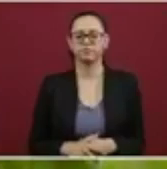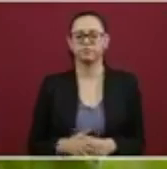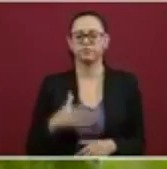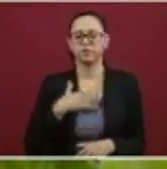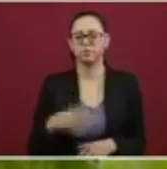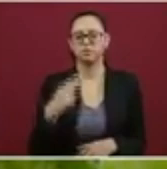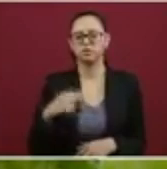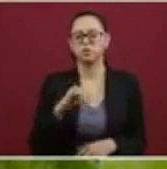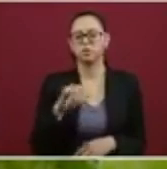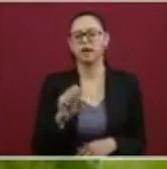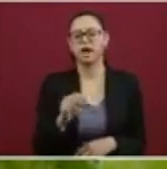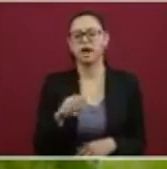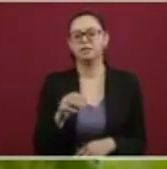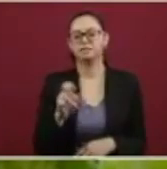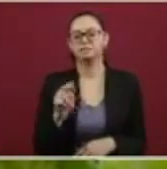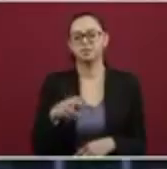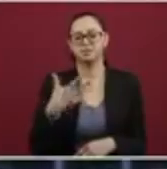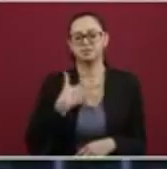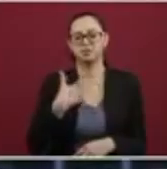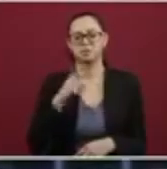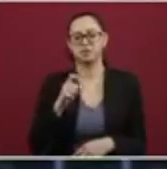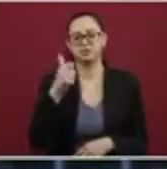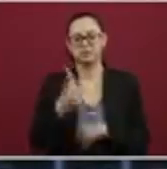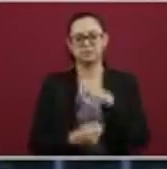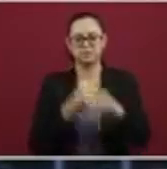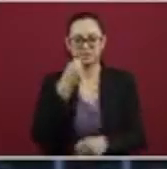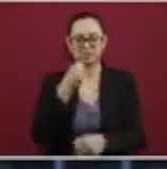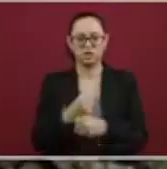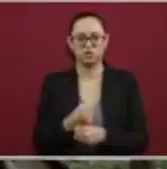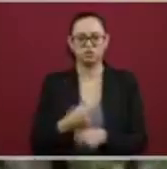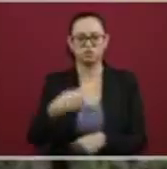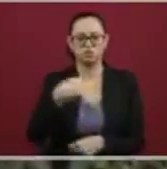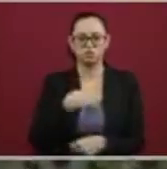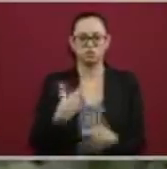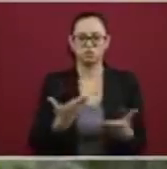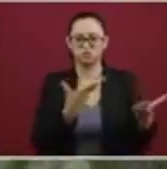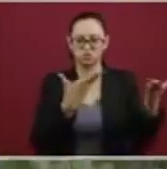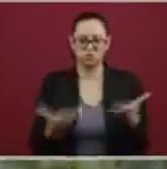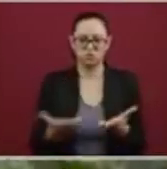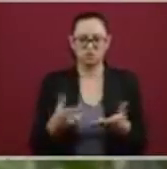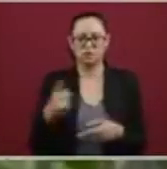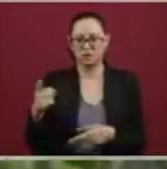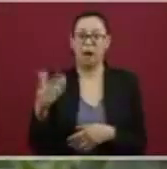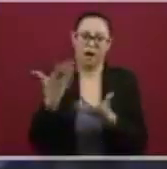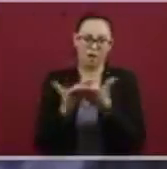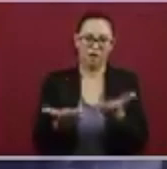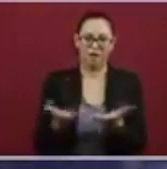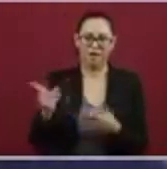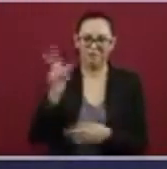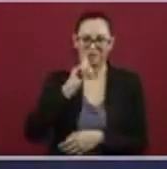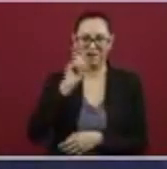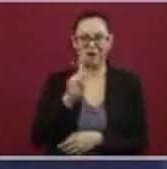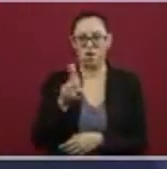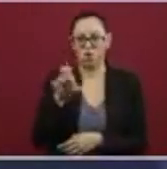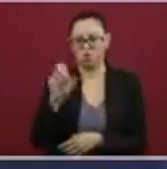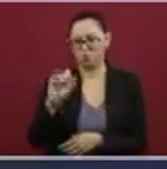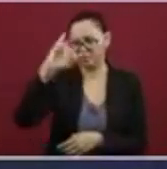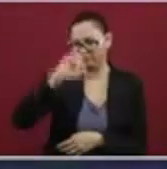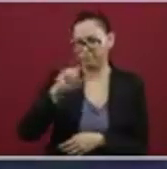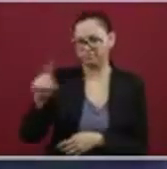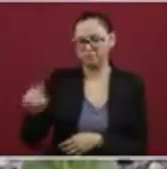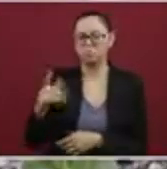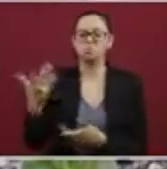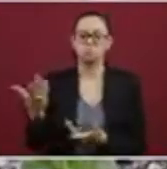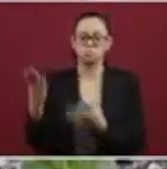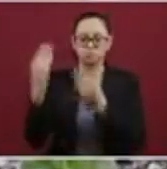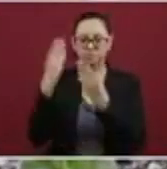Jazmín Santiago Galindo, tengo 26 años. Bueno, aquí cuando llegué, Luz Elena, que ahora es mi jefa, ella me mencionó un poco lo de las plagas y aumenta